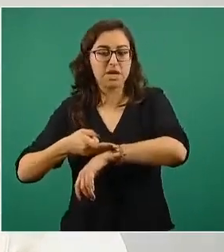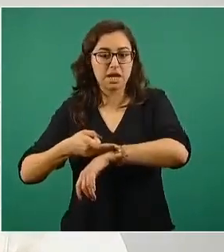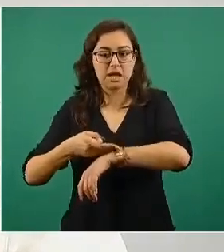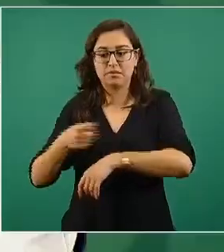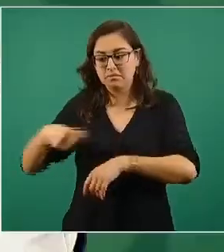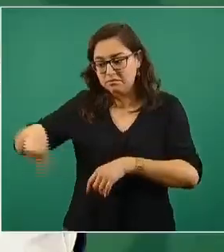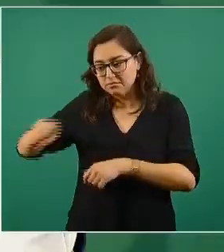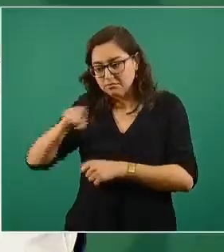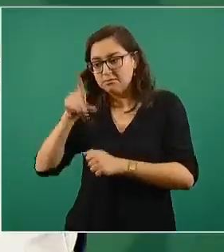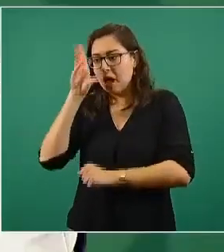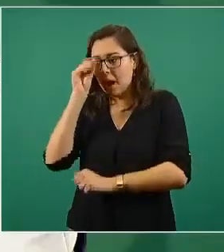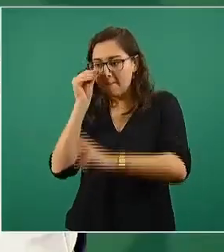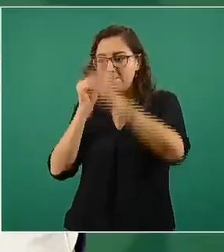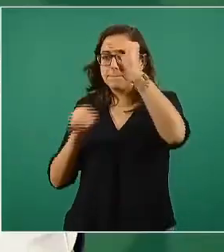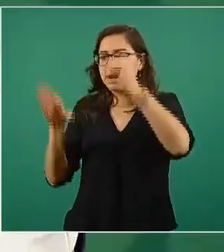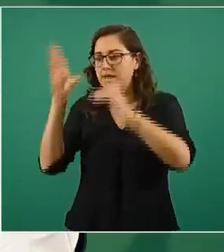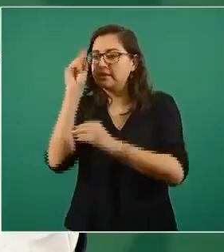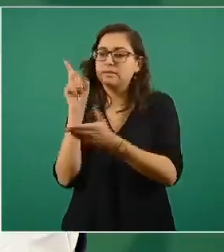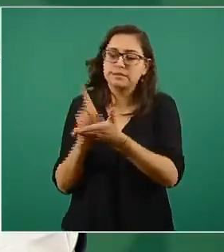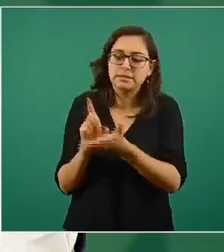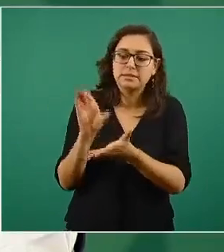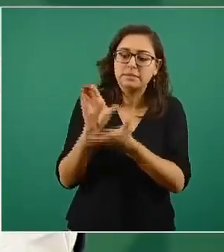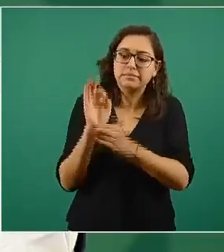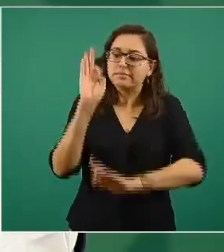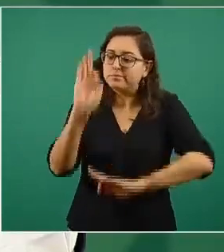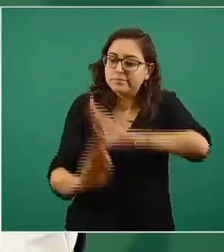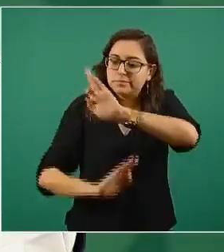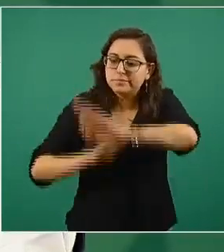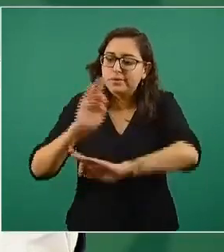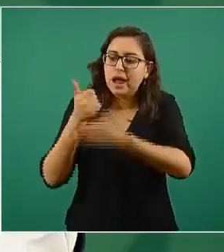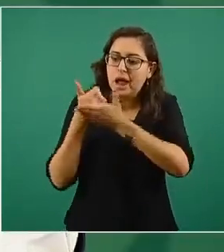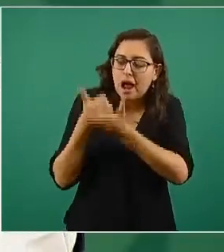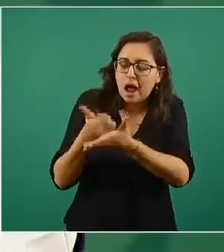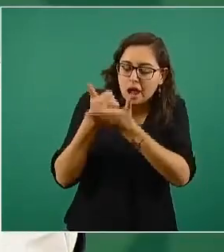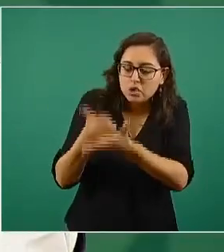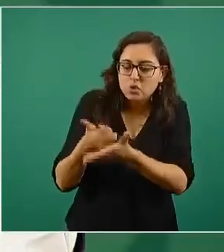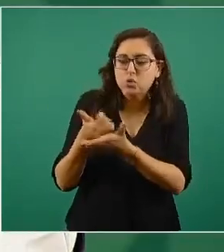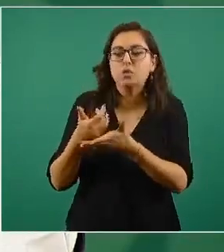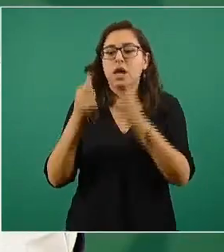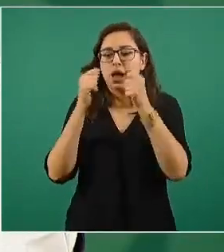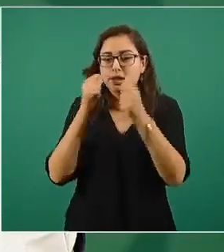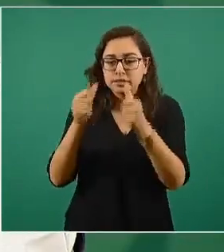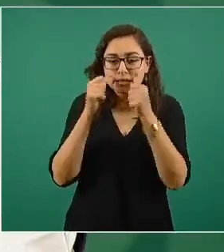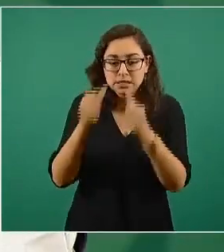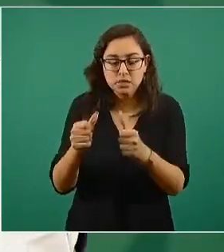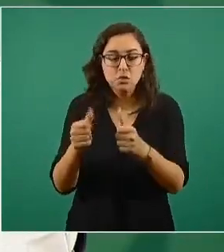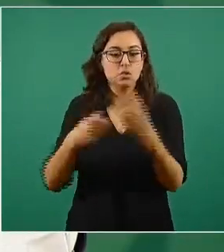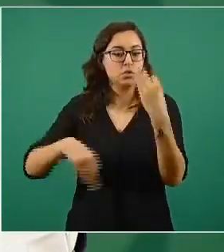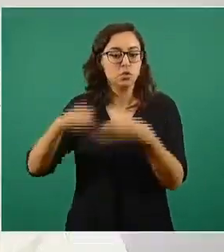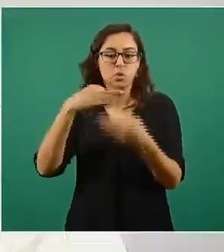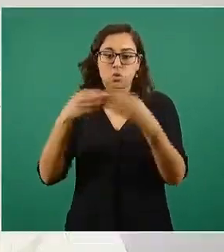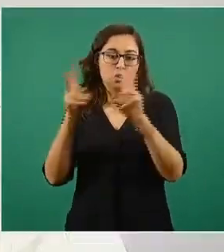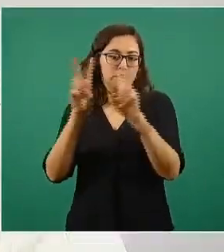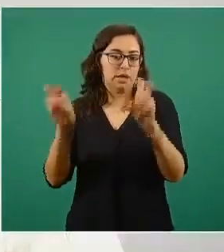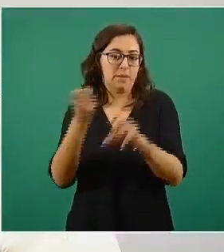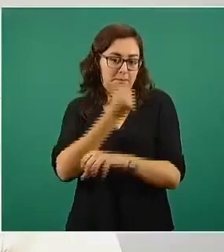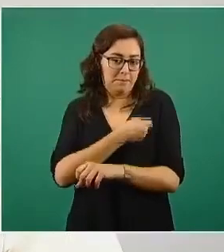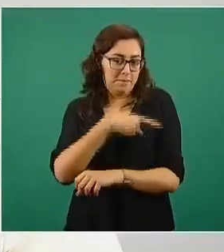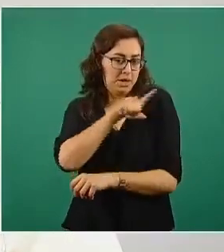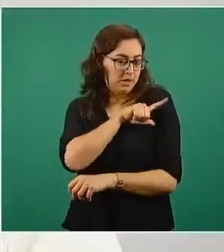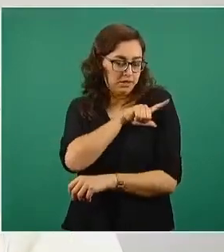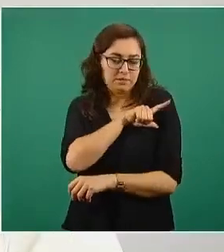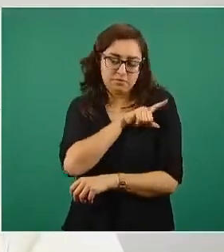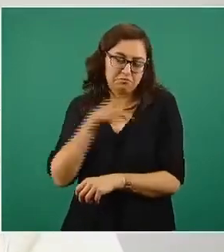preparan para poder auxiliar a la atención de la salud de